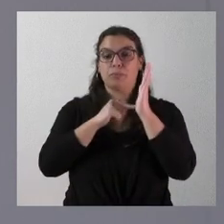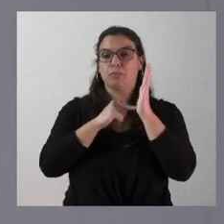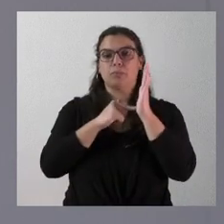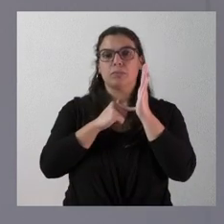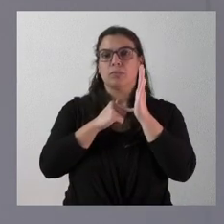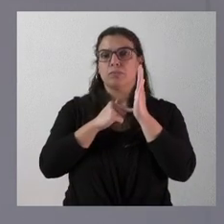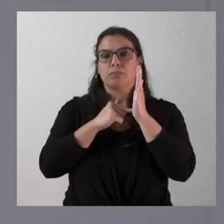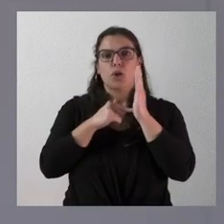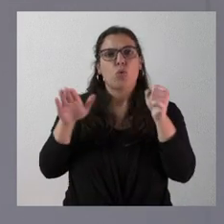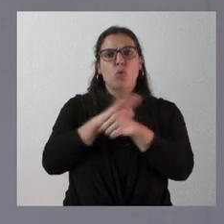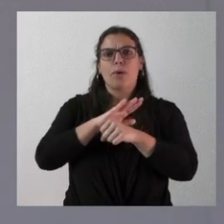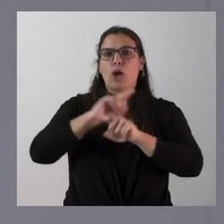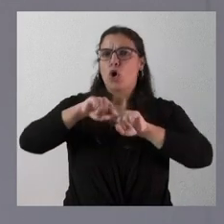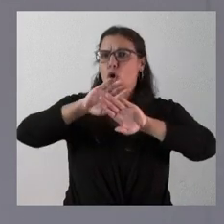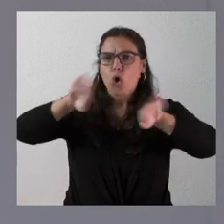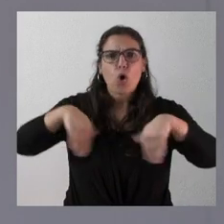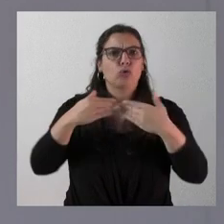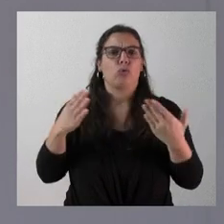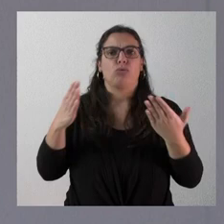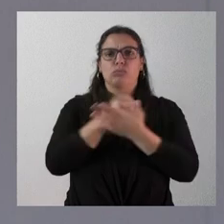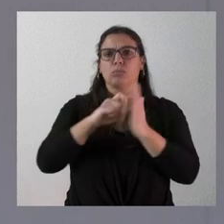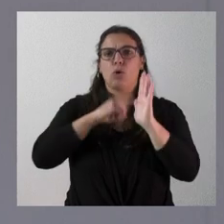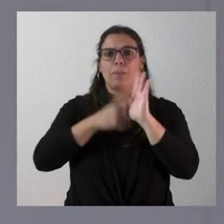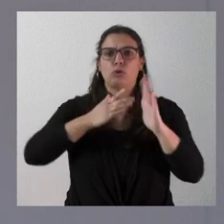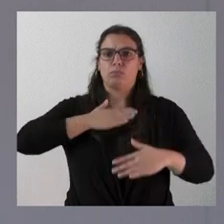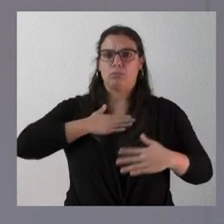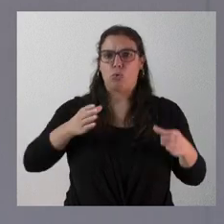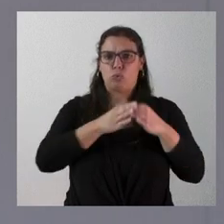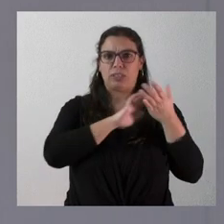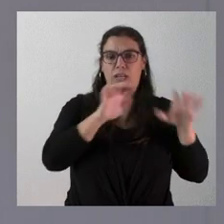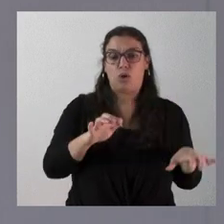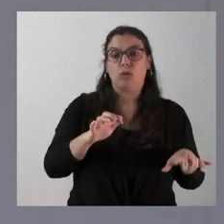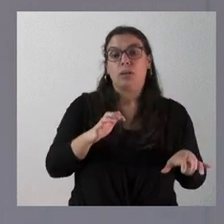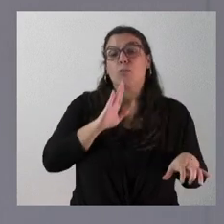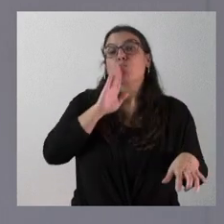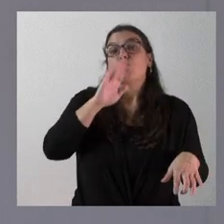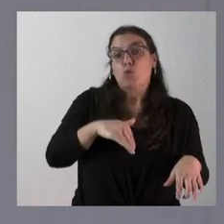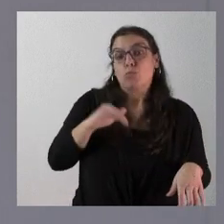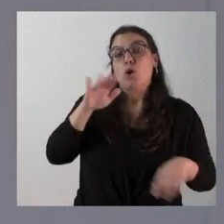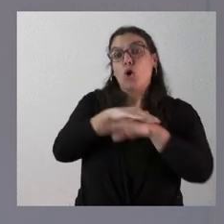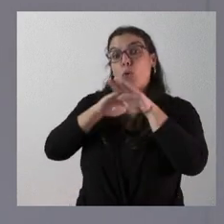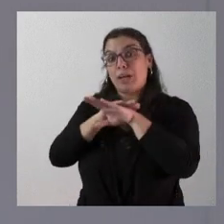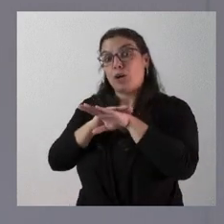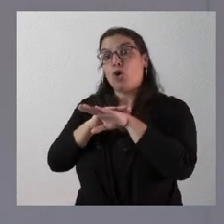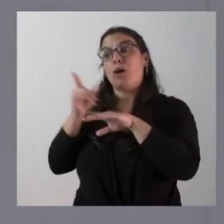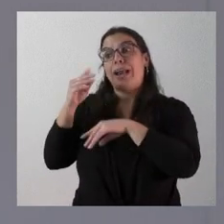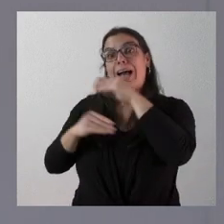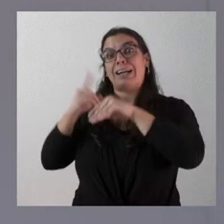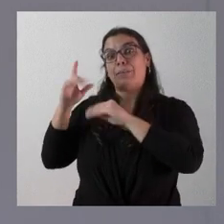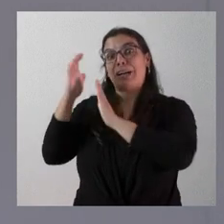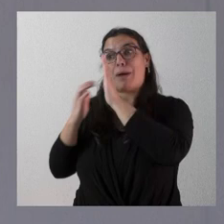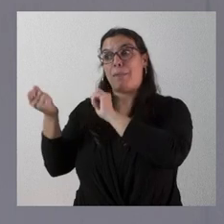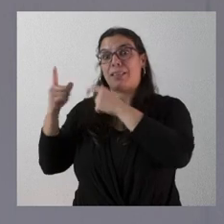a la junta de Castilla y león Sería bueno quizá una rebaja parecida con fondos nacionales del gobierno para que